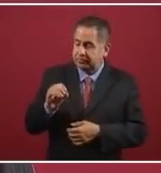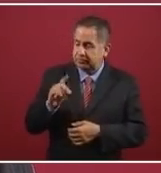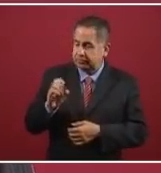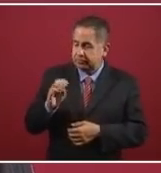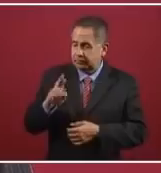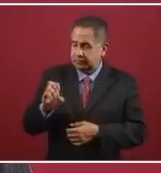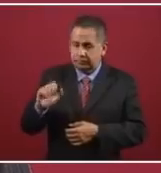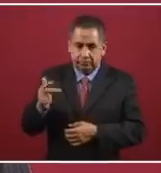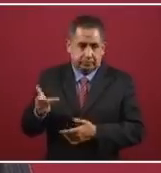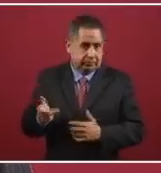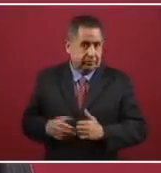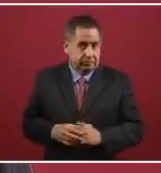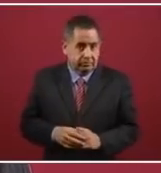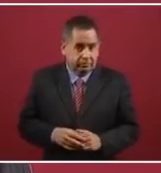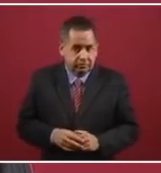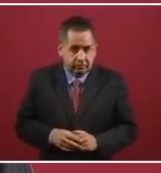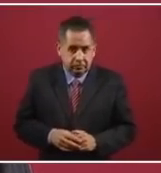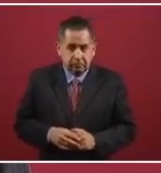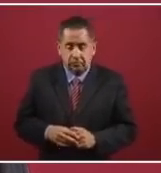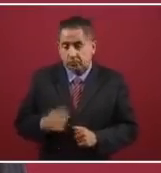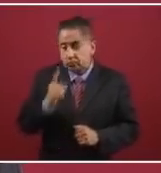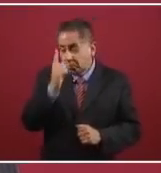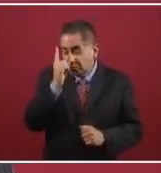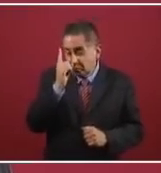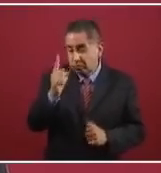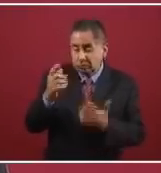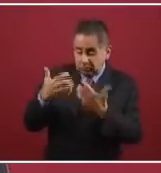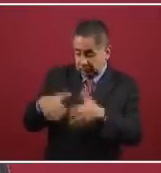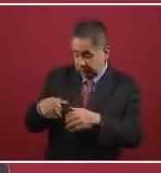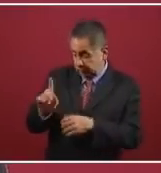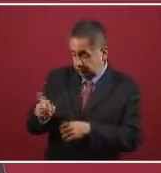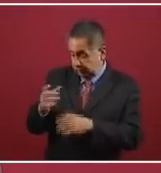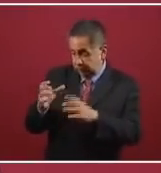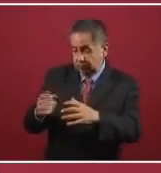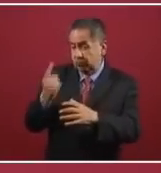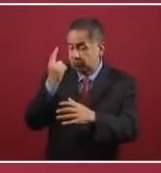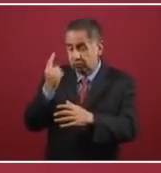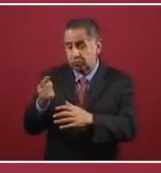servidores públicos. Una empresa